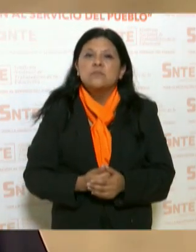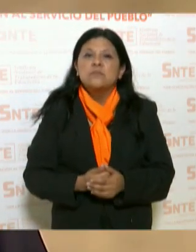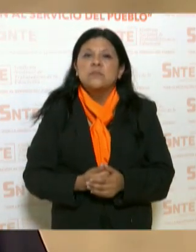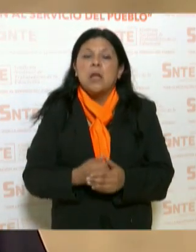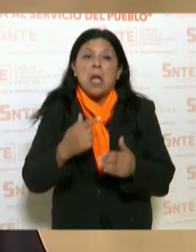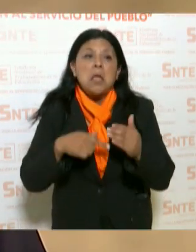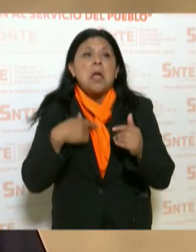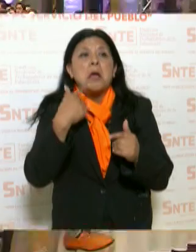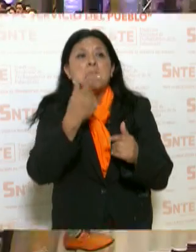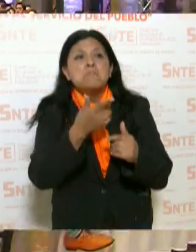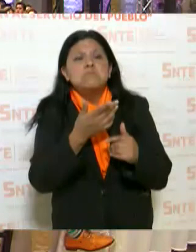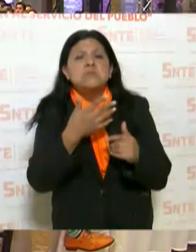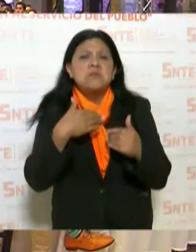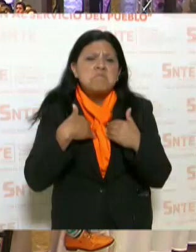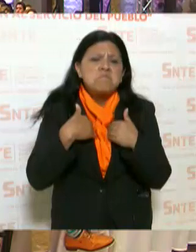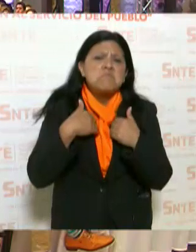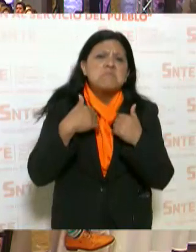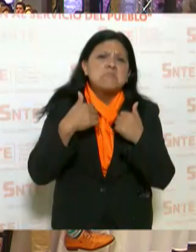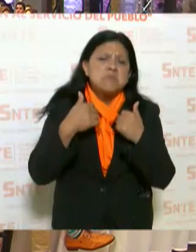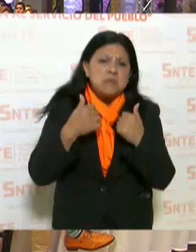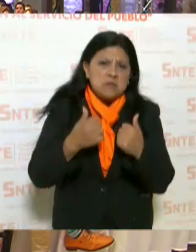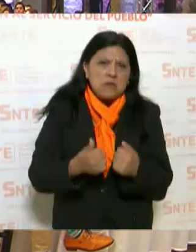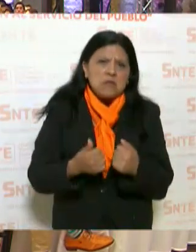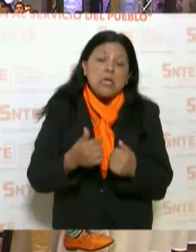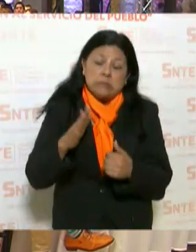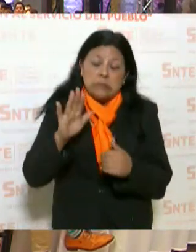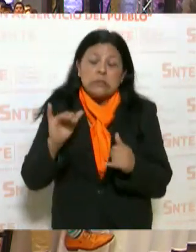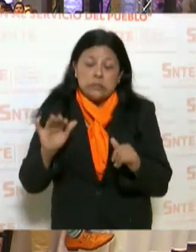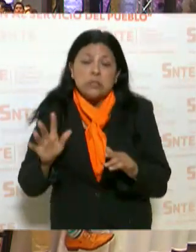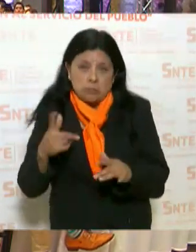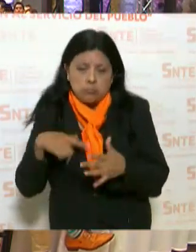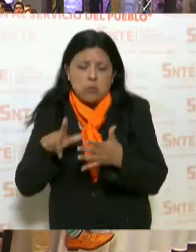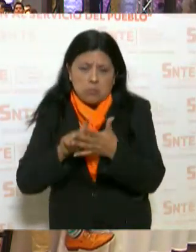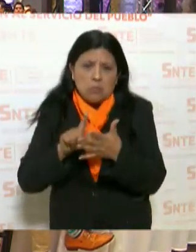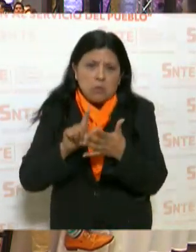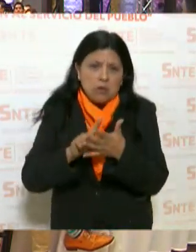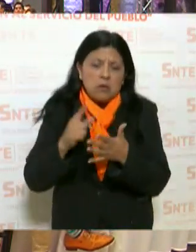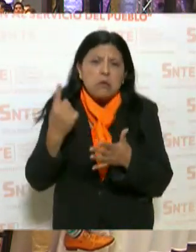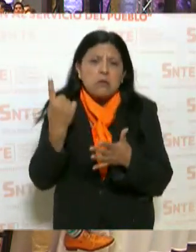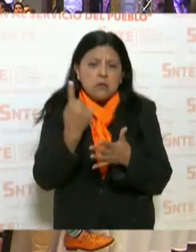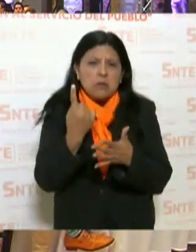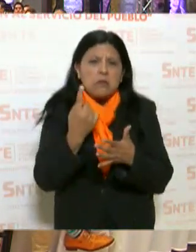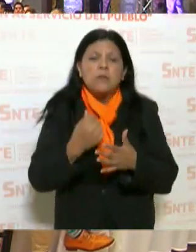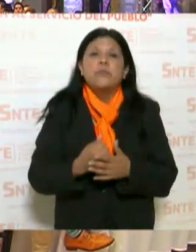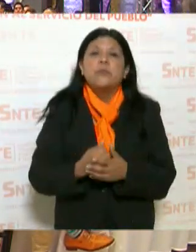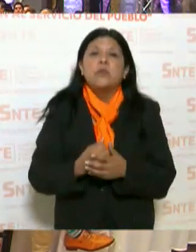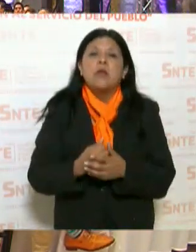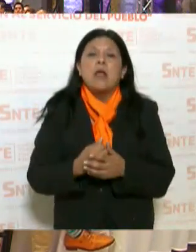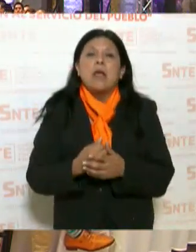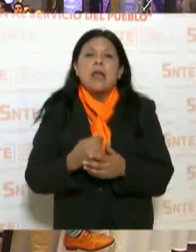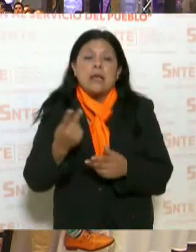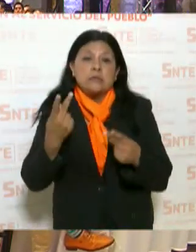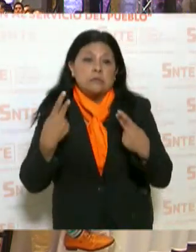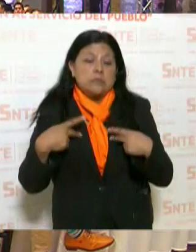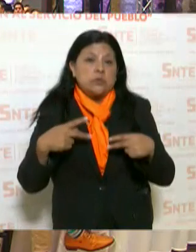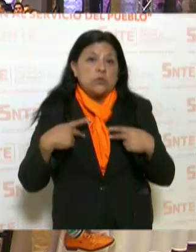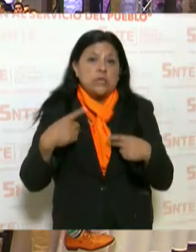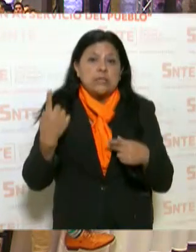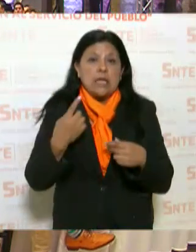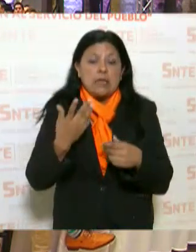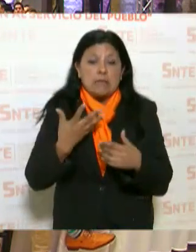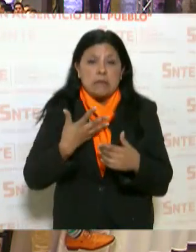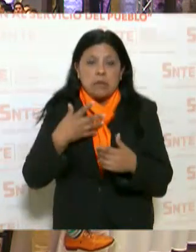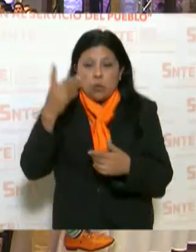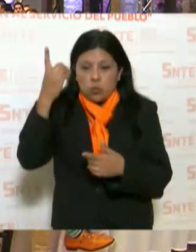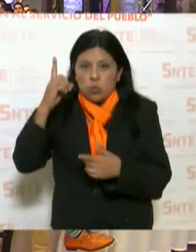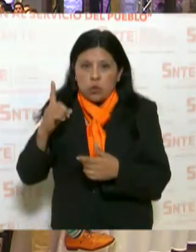concibe y es legal el que el dueño de la tierra es también